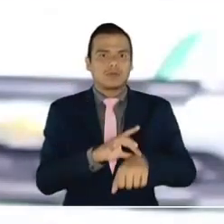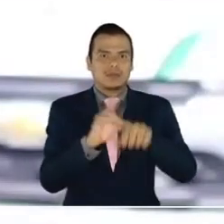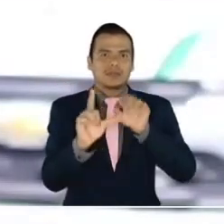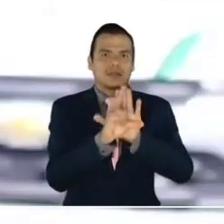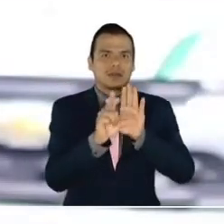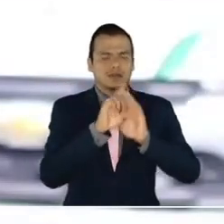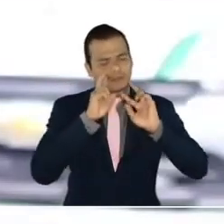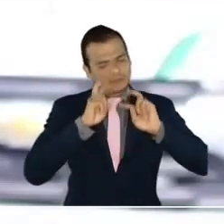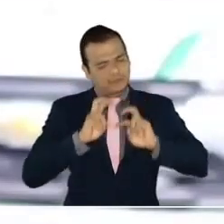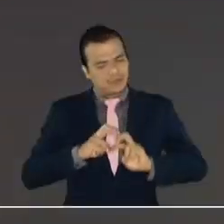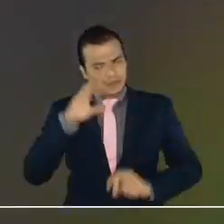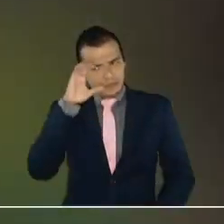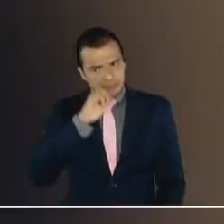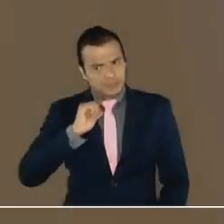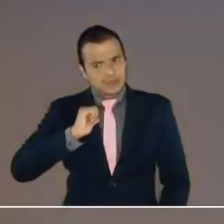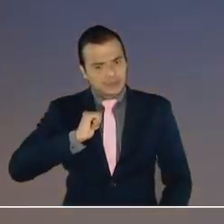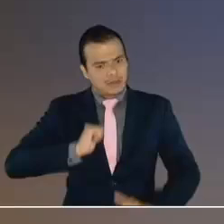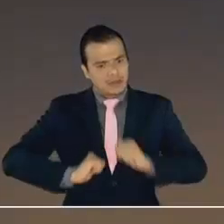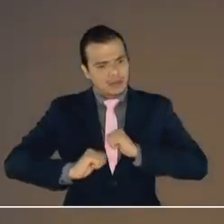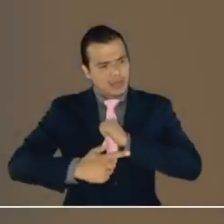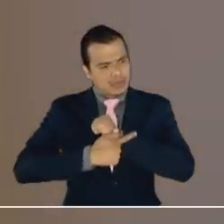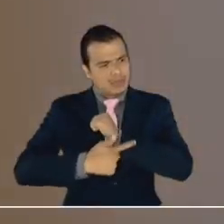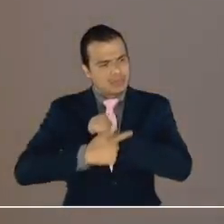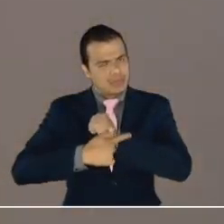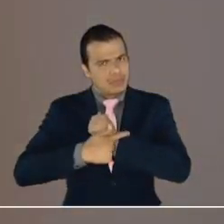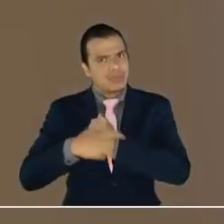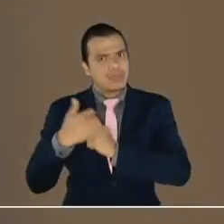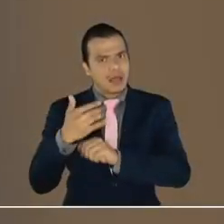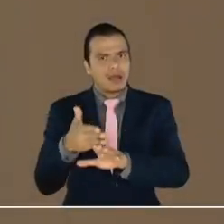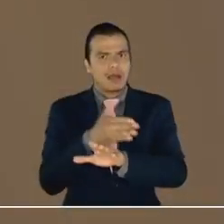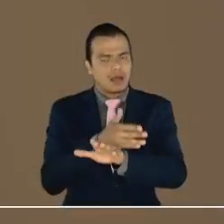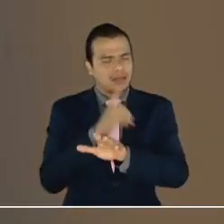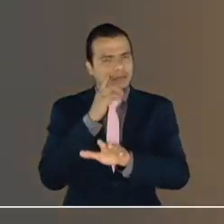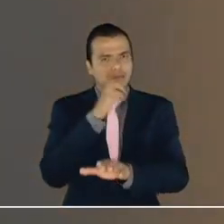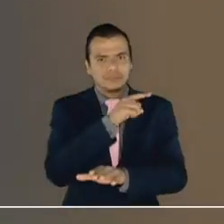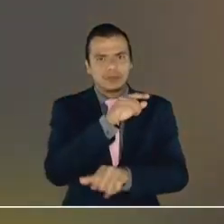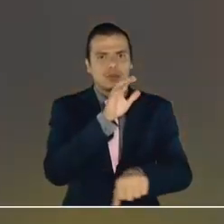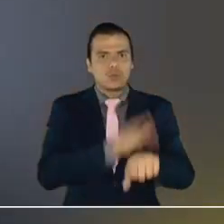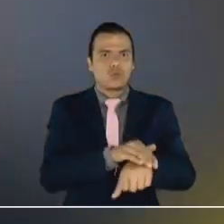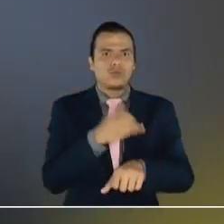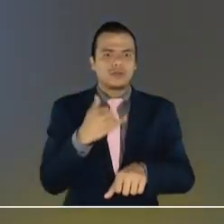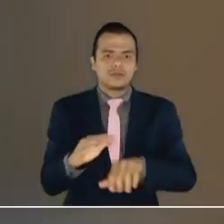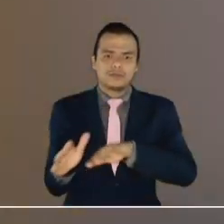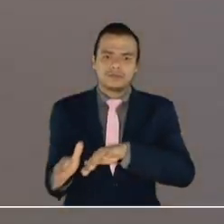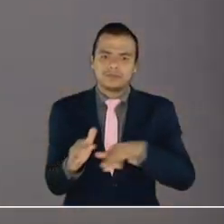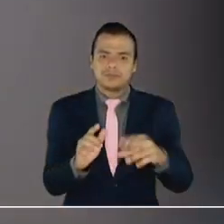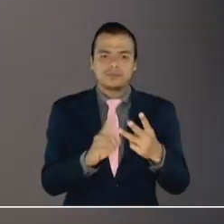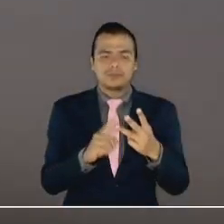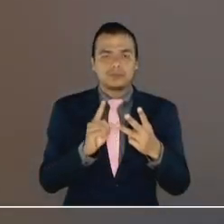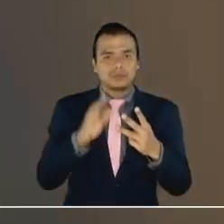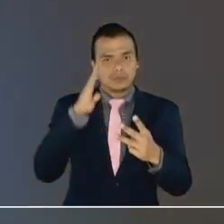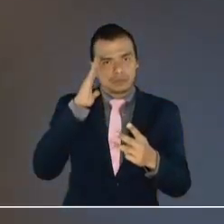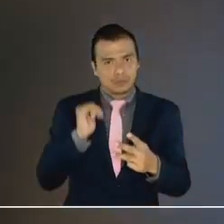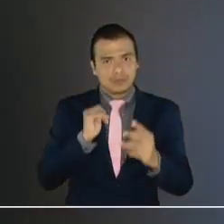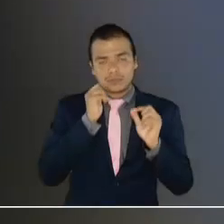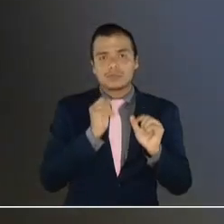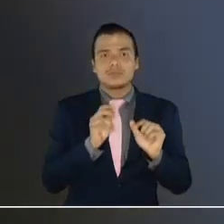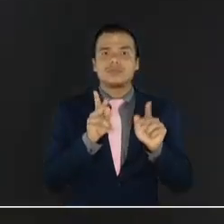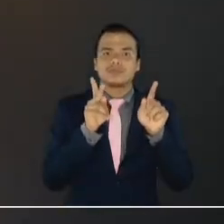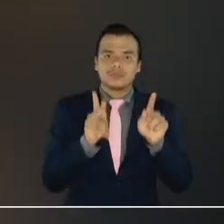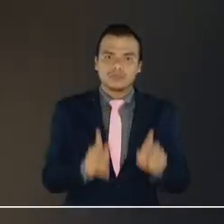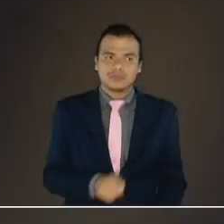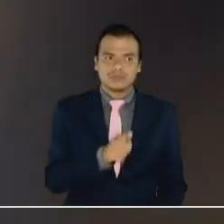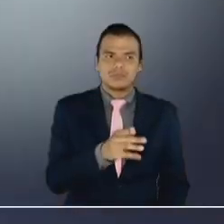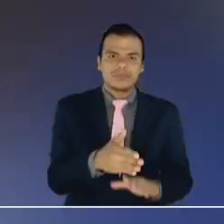lesiones causadas a la víctima. Mientras tanto, en Florida la policía evitó que un presunto feminicida fuera linchado después de que al parecer diera muerte a su